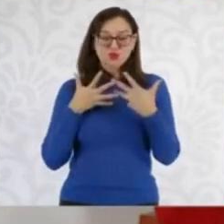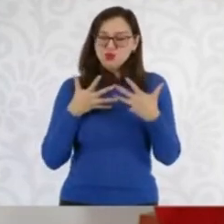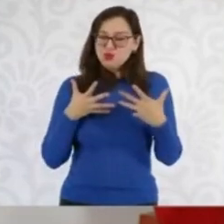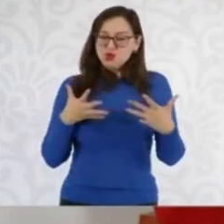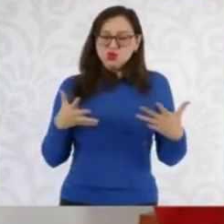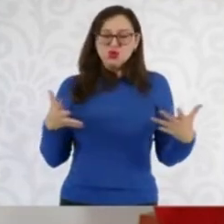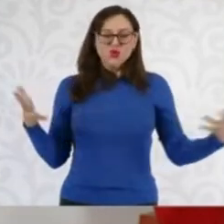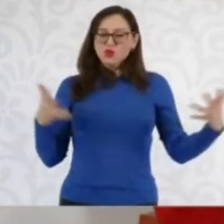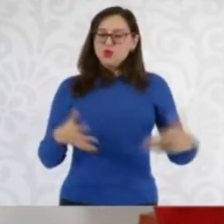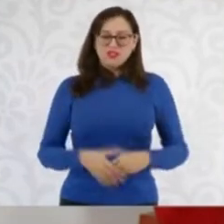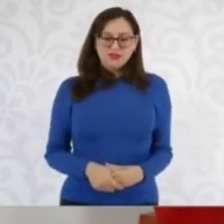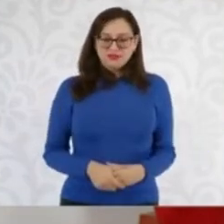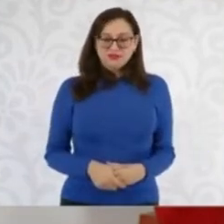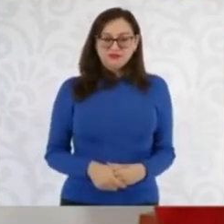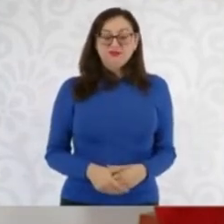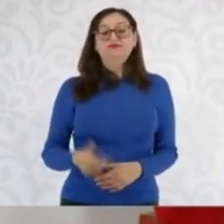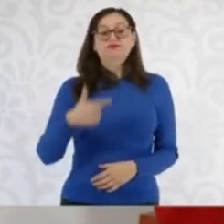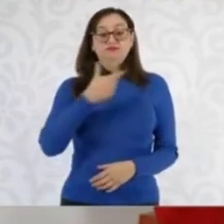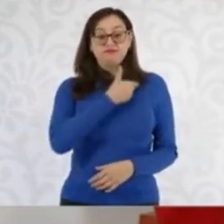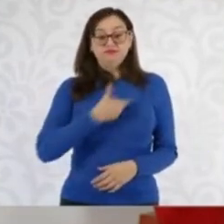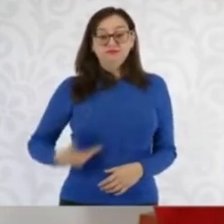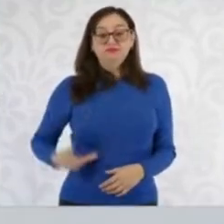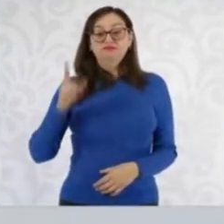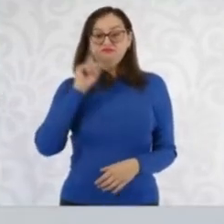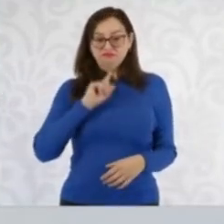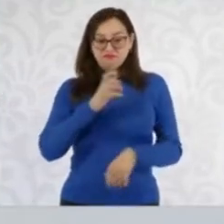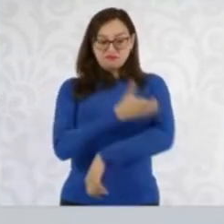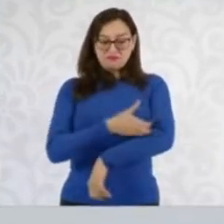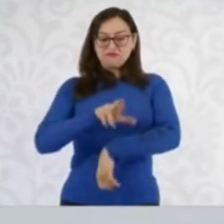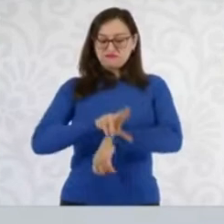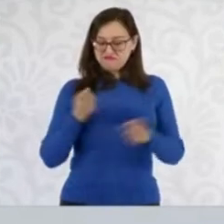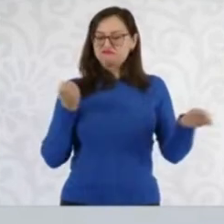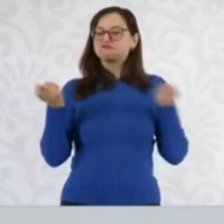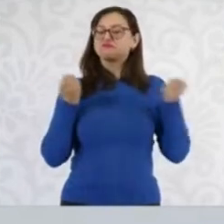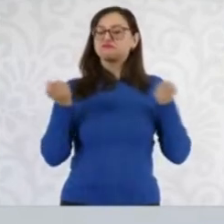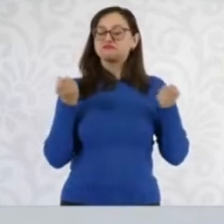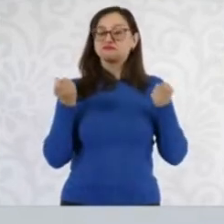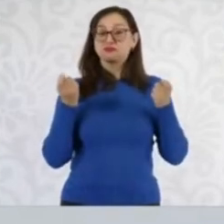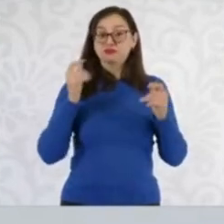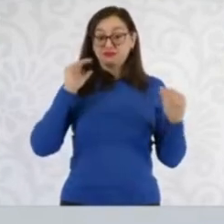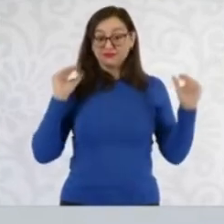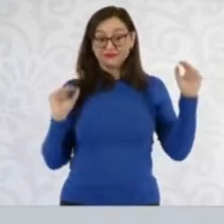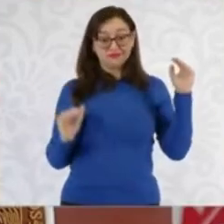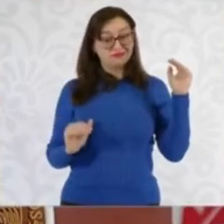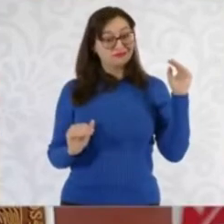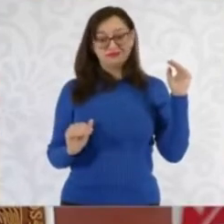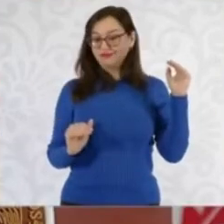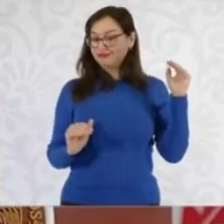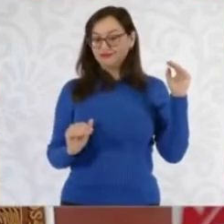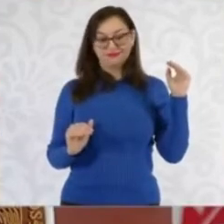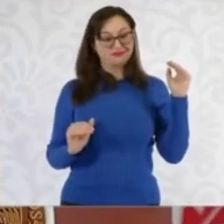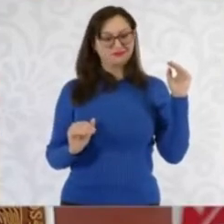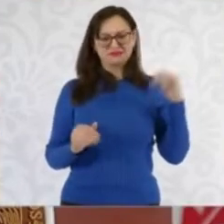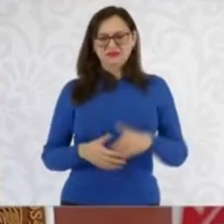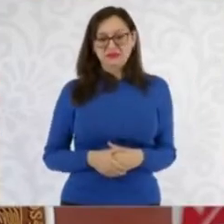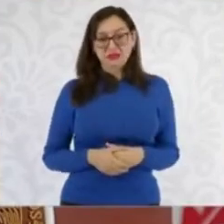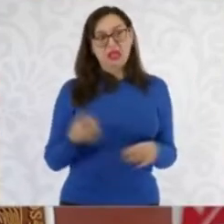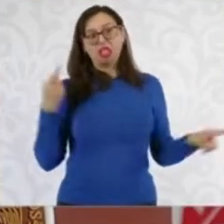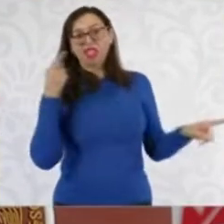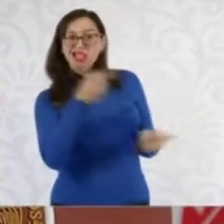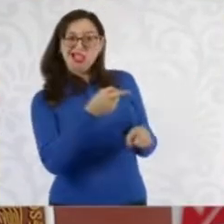mantener la coordinación sin subordinación. Entonces, no voy a entrar tampoco